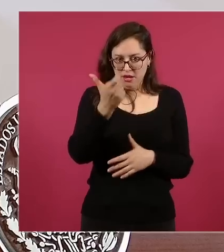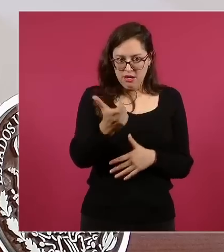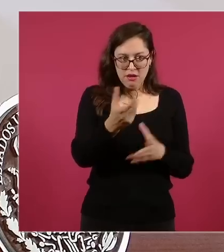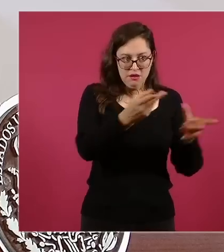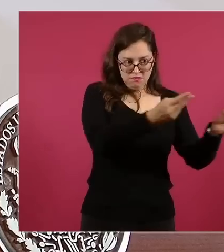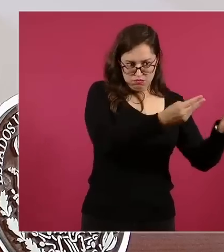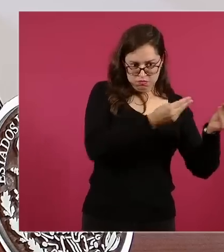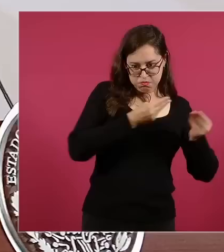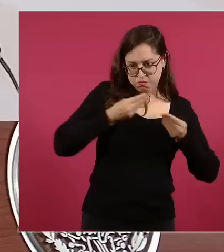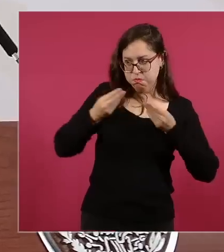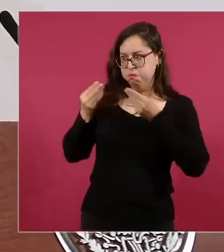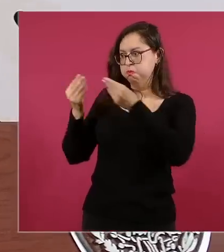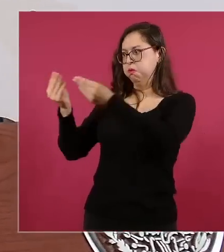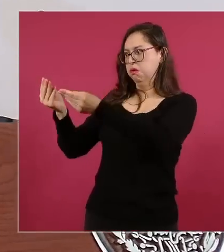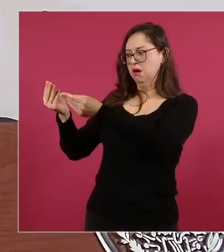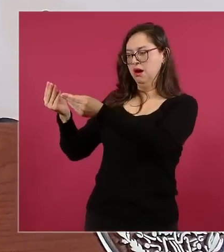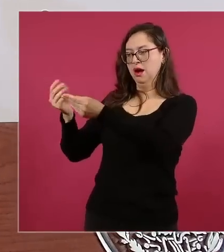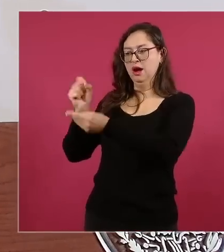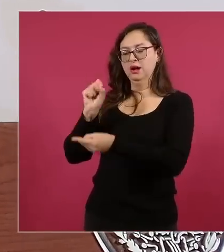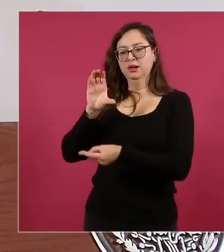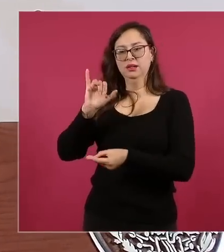Debieron rechazar